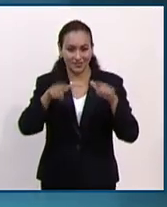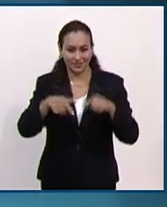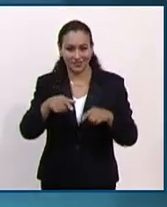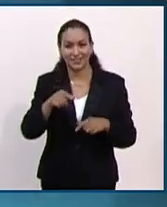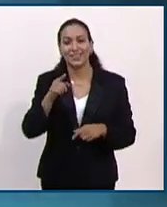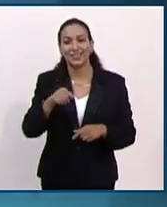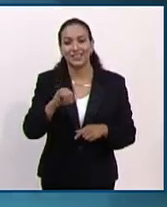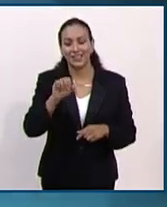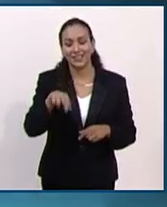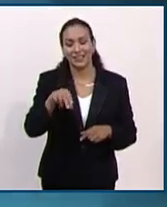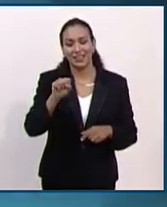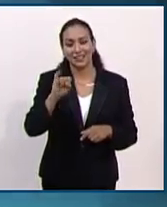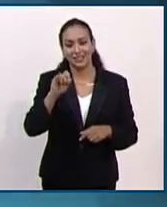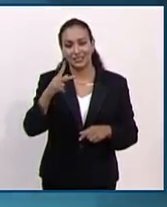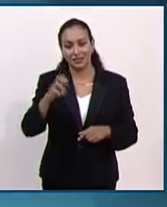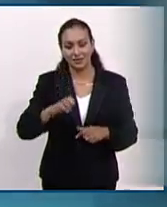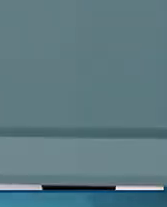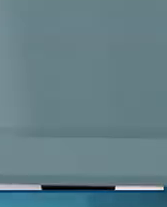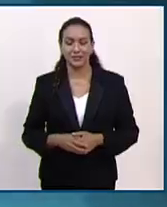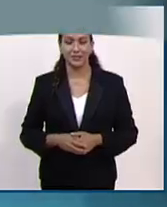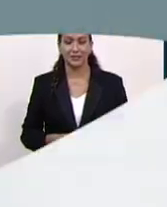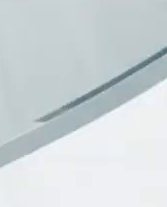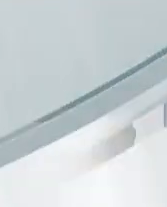del INACIPE.